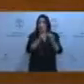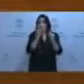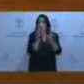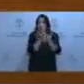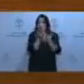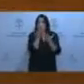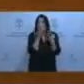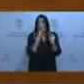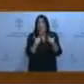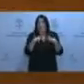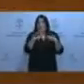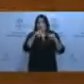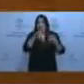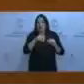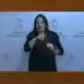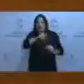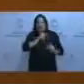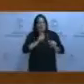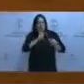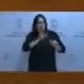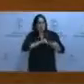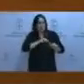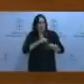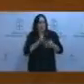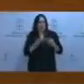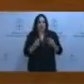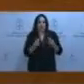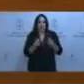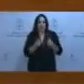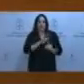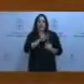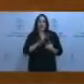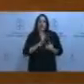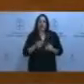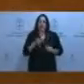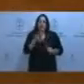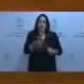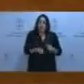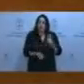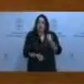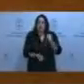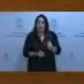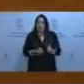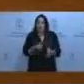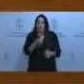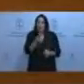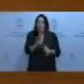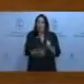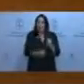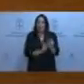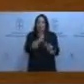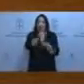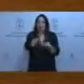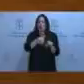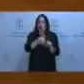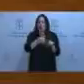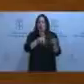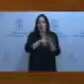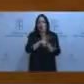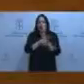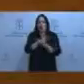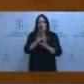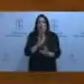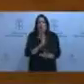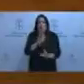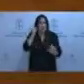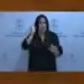tener la sensación, señor consejero, de que se va introduciendo lenta pero inexorablemente en esa burbuja burocrática a la que pertenecen